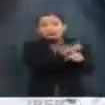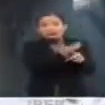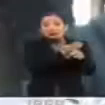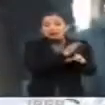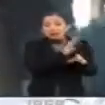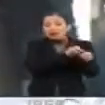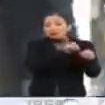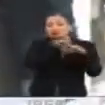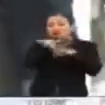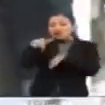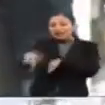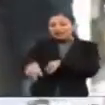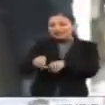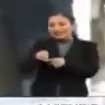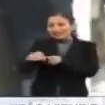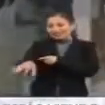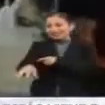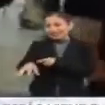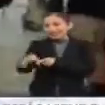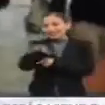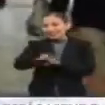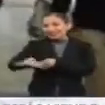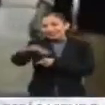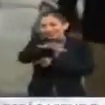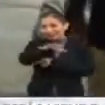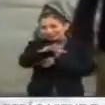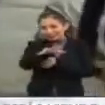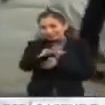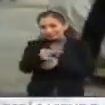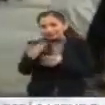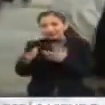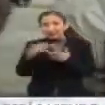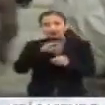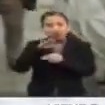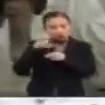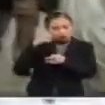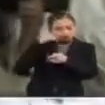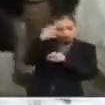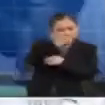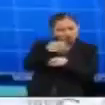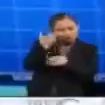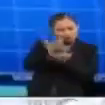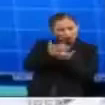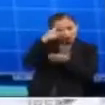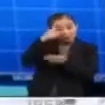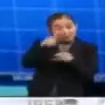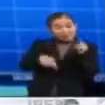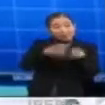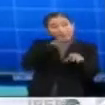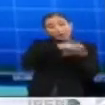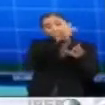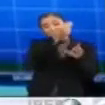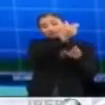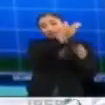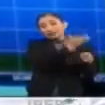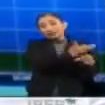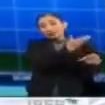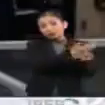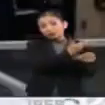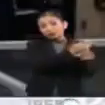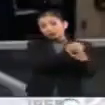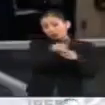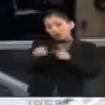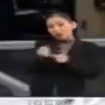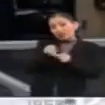en México y el funcionamiento y el comportamiento de la economía de nuestro país dependerá más de lo que pase en